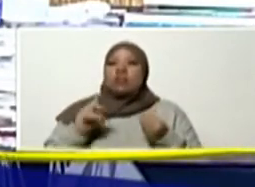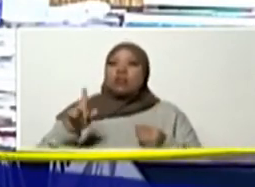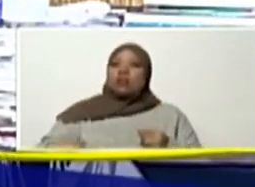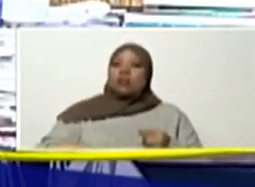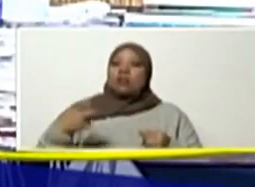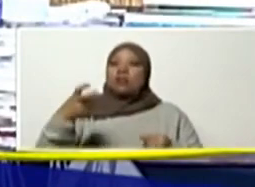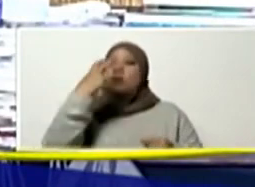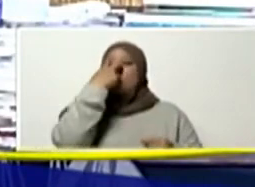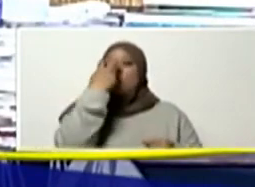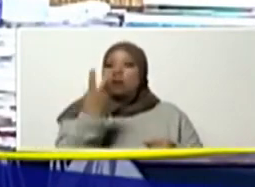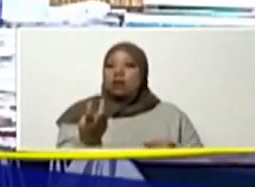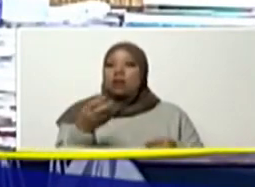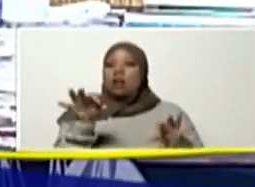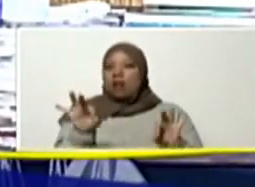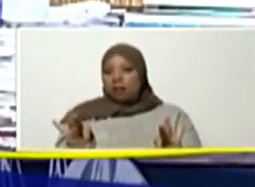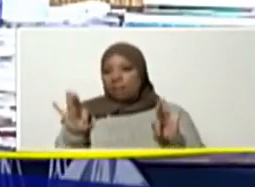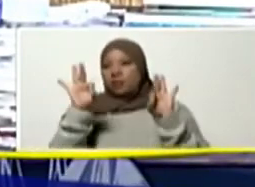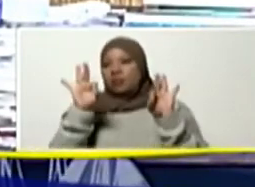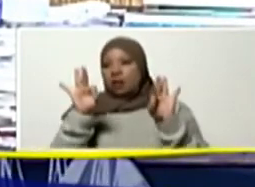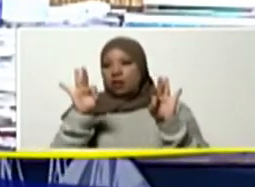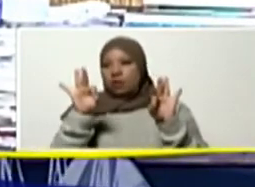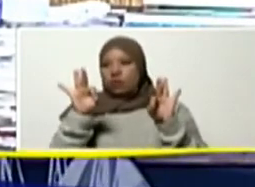nos invitaron de manera muy especial